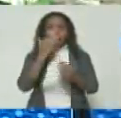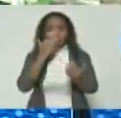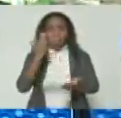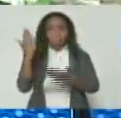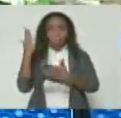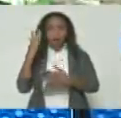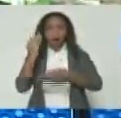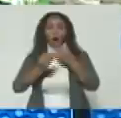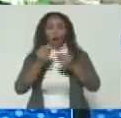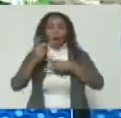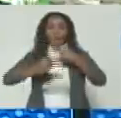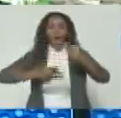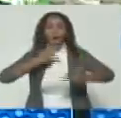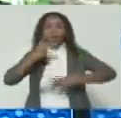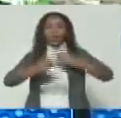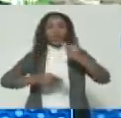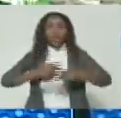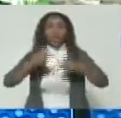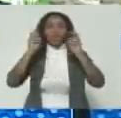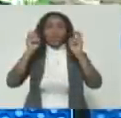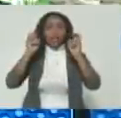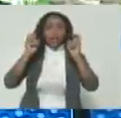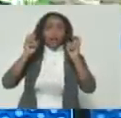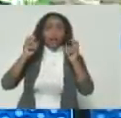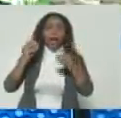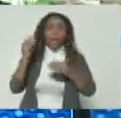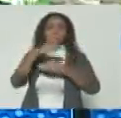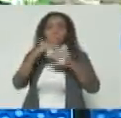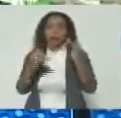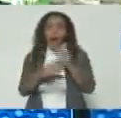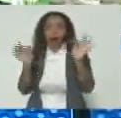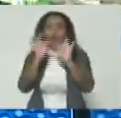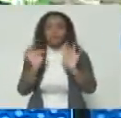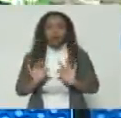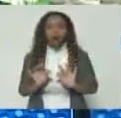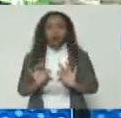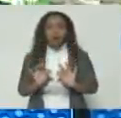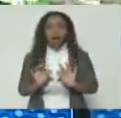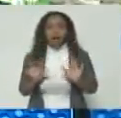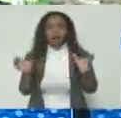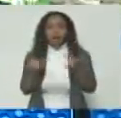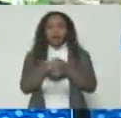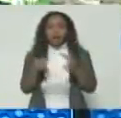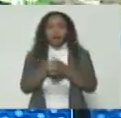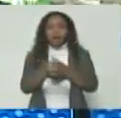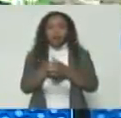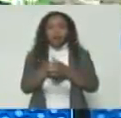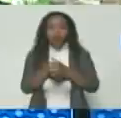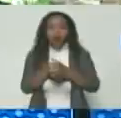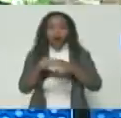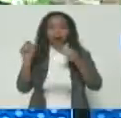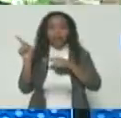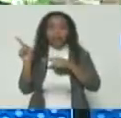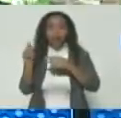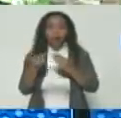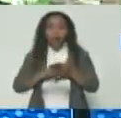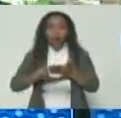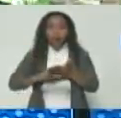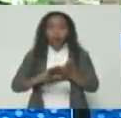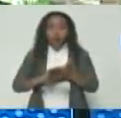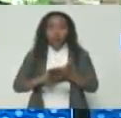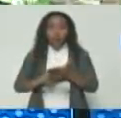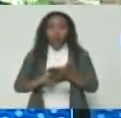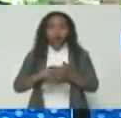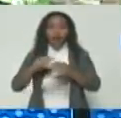la producción de cereales y leguminosas bajo la modalidad de conuco en predios recuperadas,